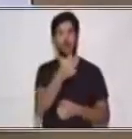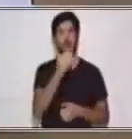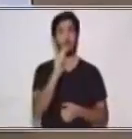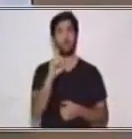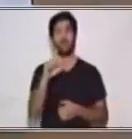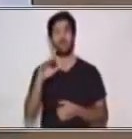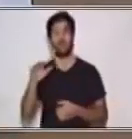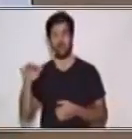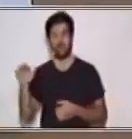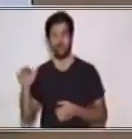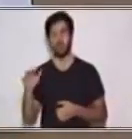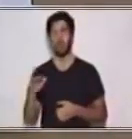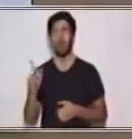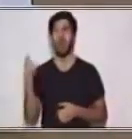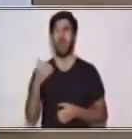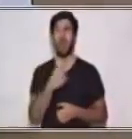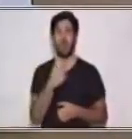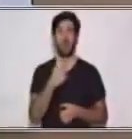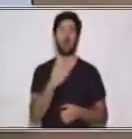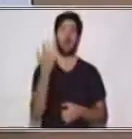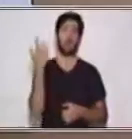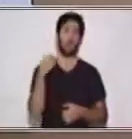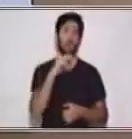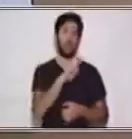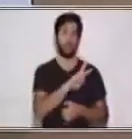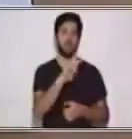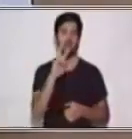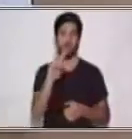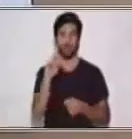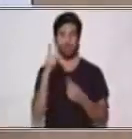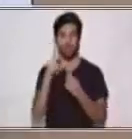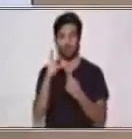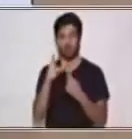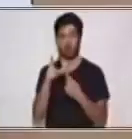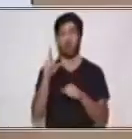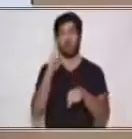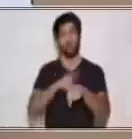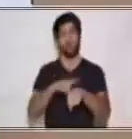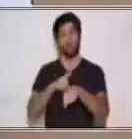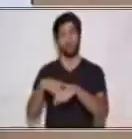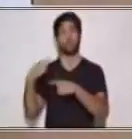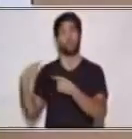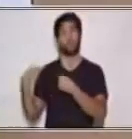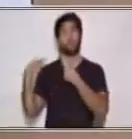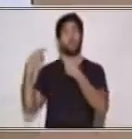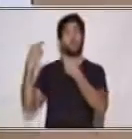crean constaba de 22 letras. Al pasar el tiempo y